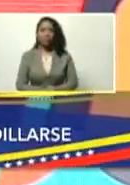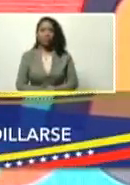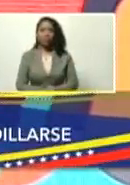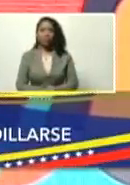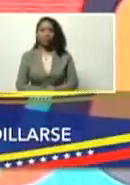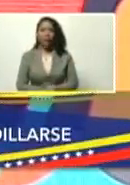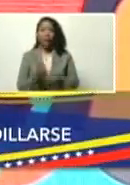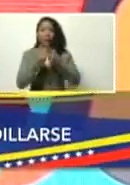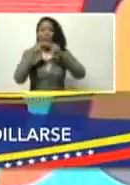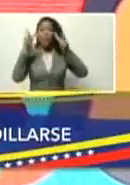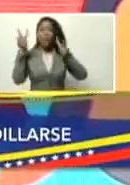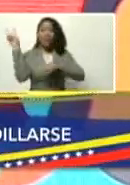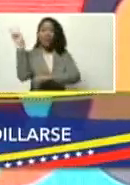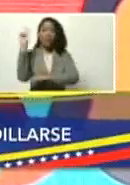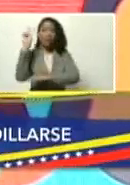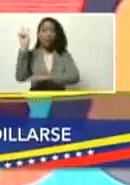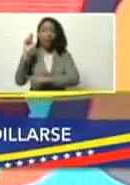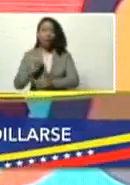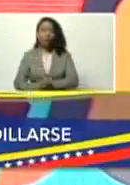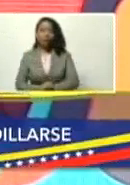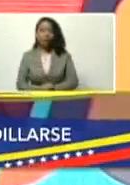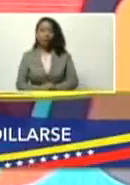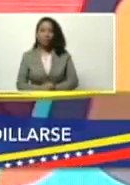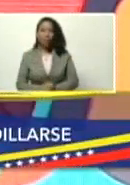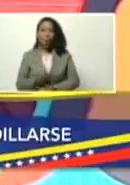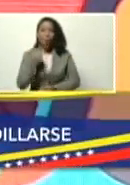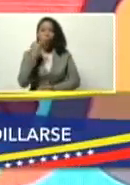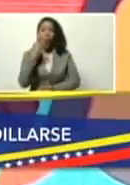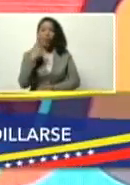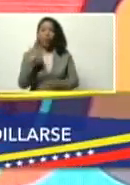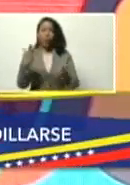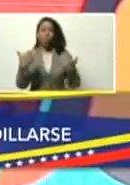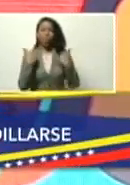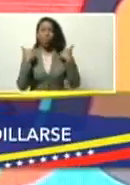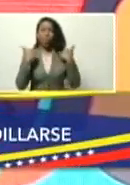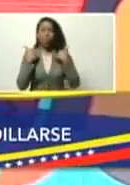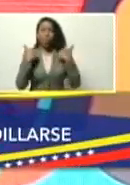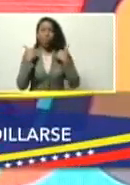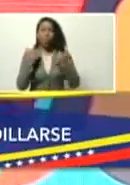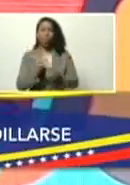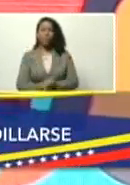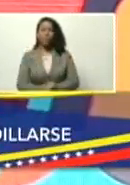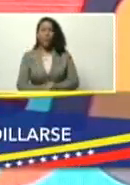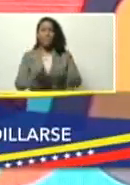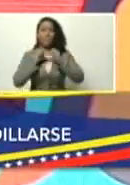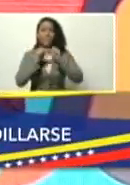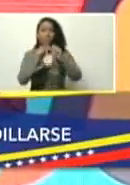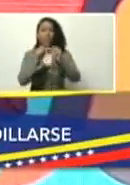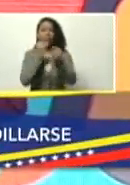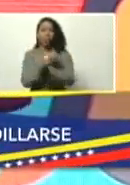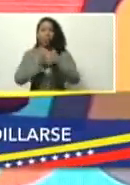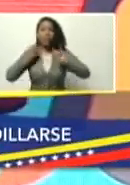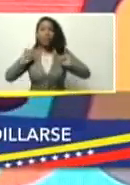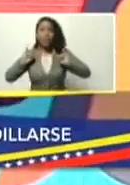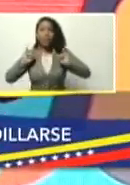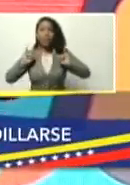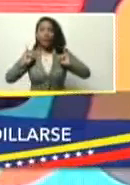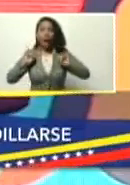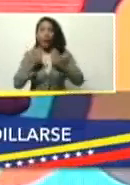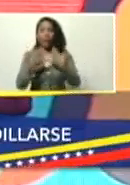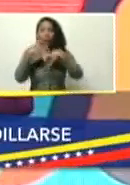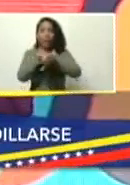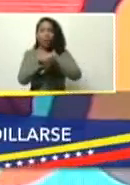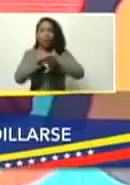la paz venezolana? ¿Cuánto nos ha costado mantener la independencia, la